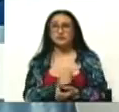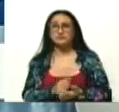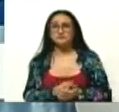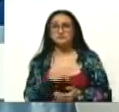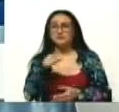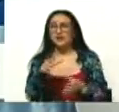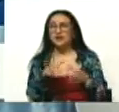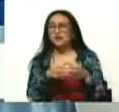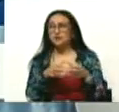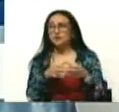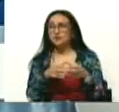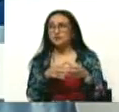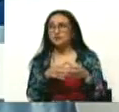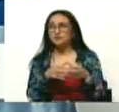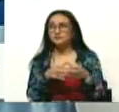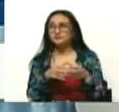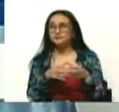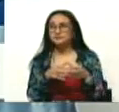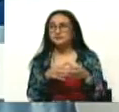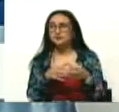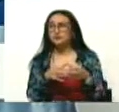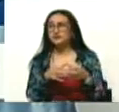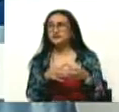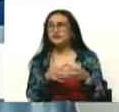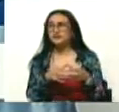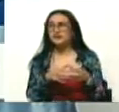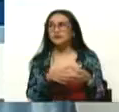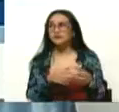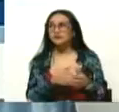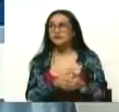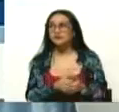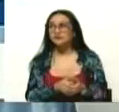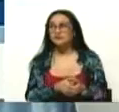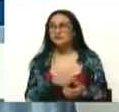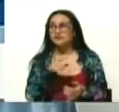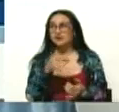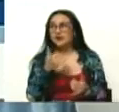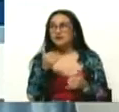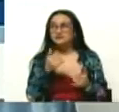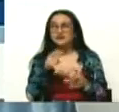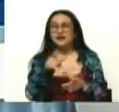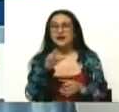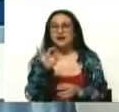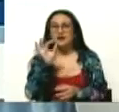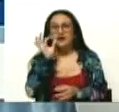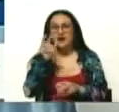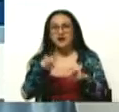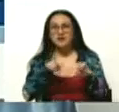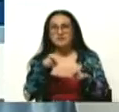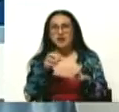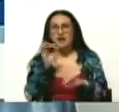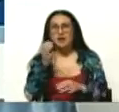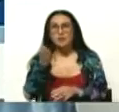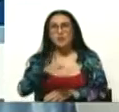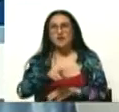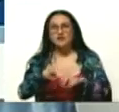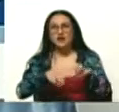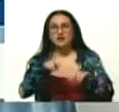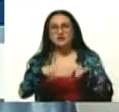banda recientemente desmantelada en Barquisimeto hacía el fetish crush animal, es decir, la muerte de